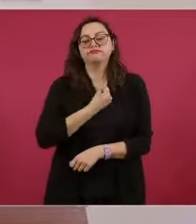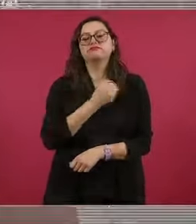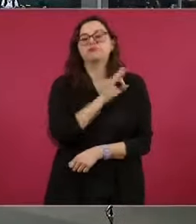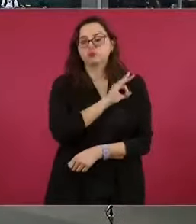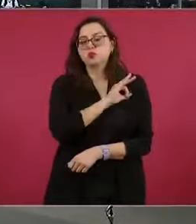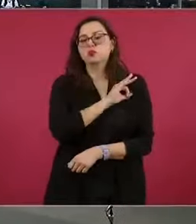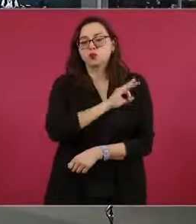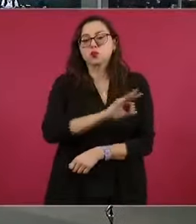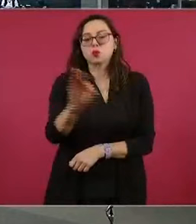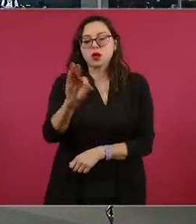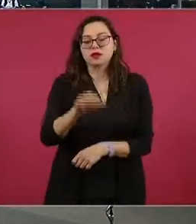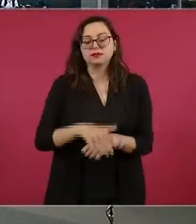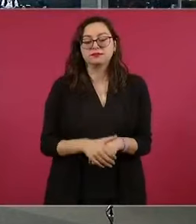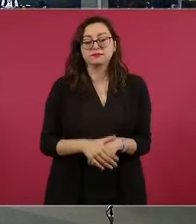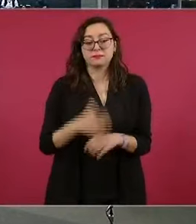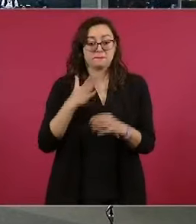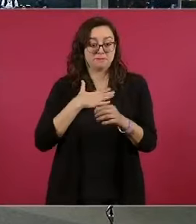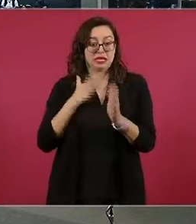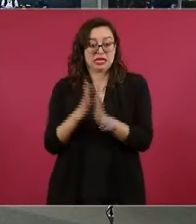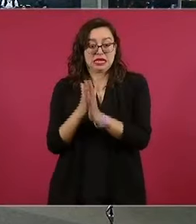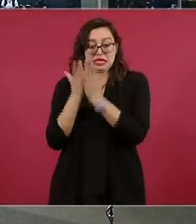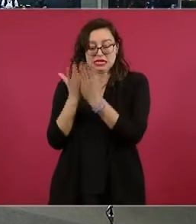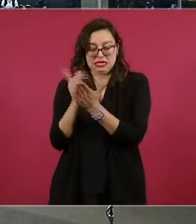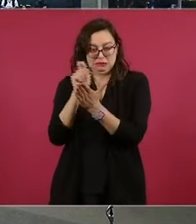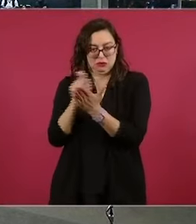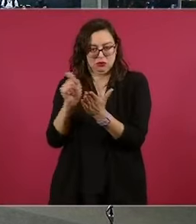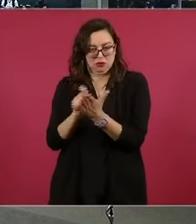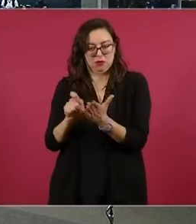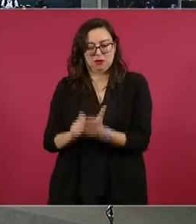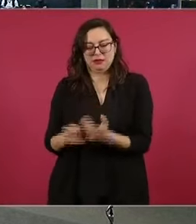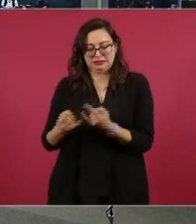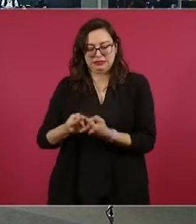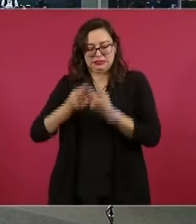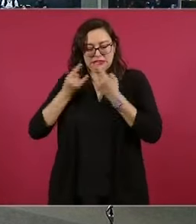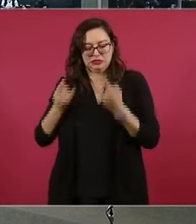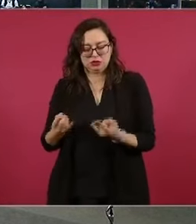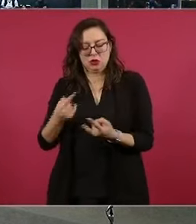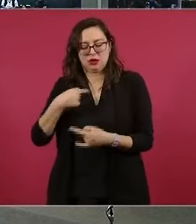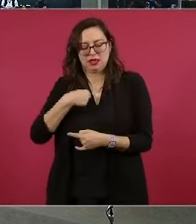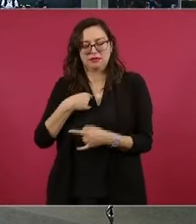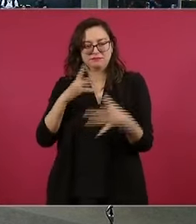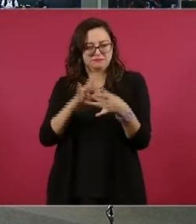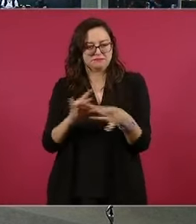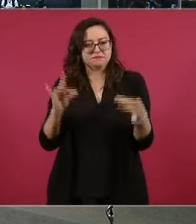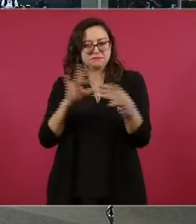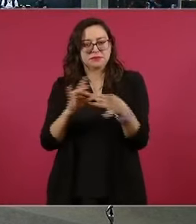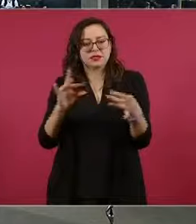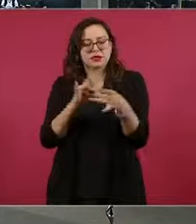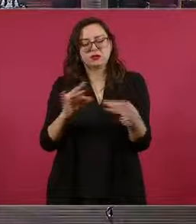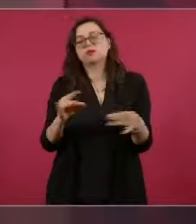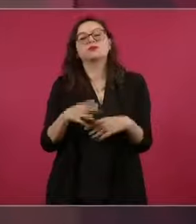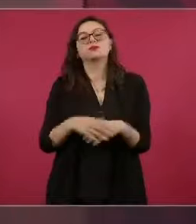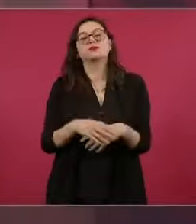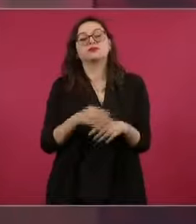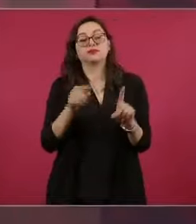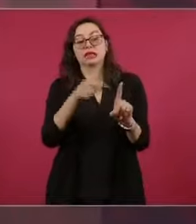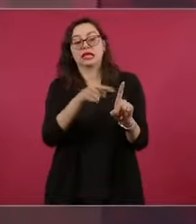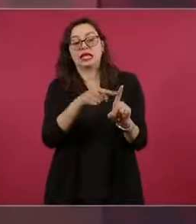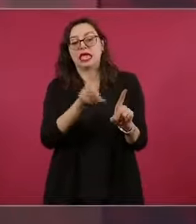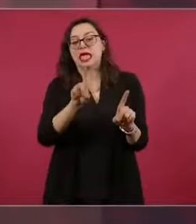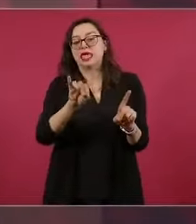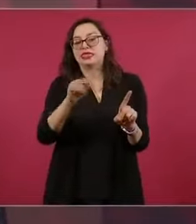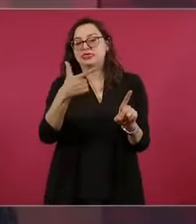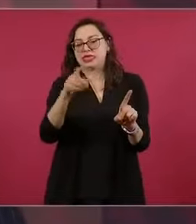y esto es para los jóvenes, de que cuando me toca debatir con Diego Fernández de Ceballos,